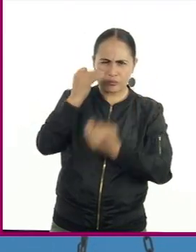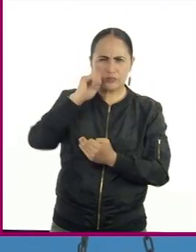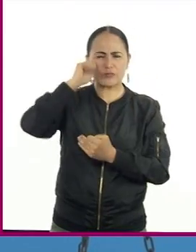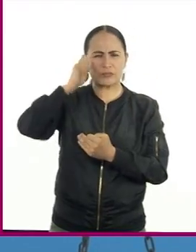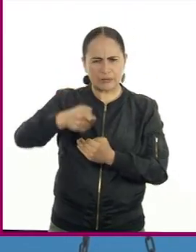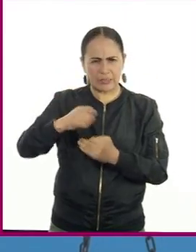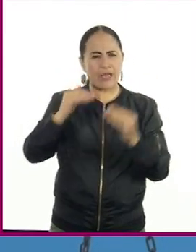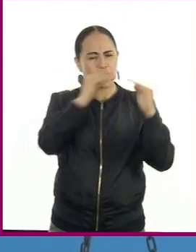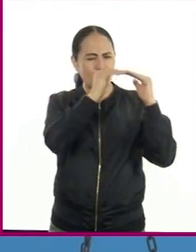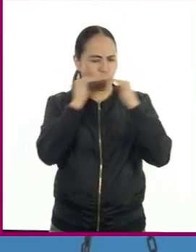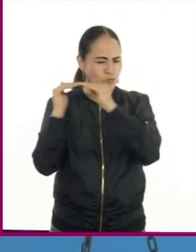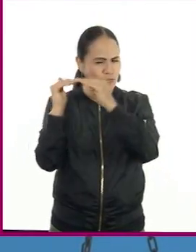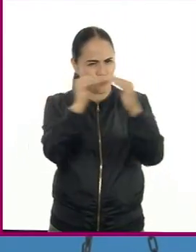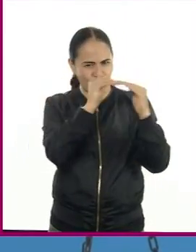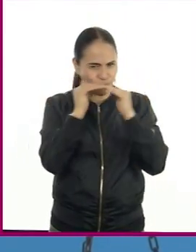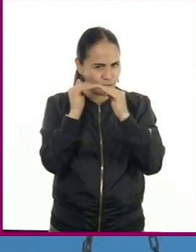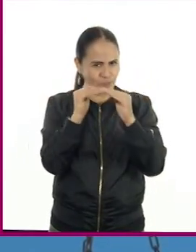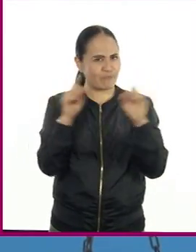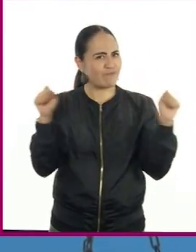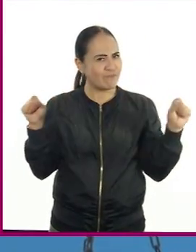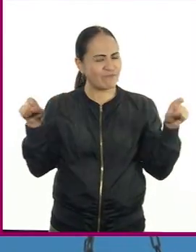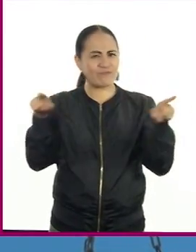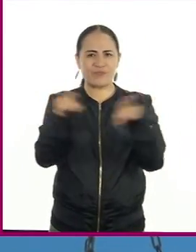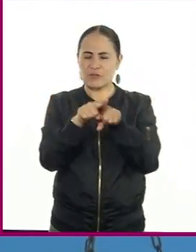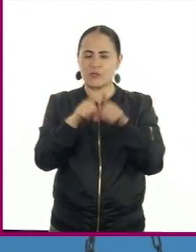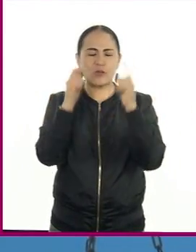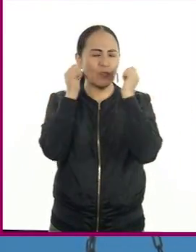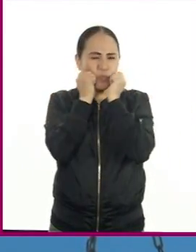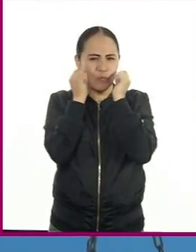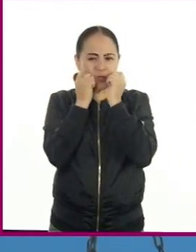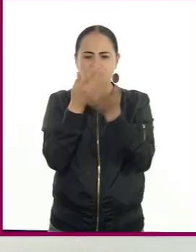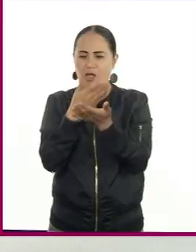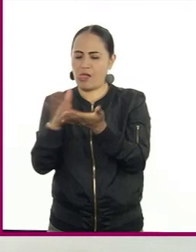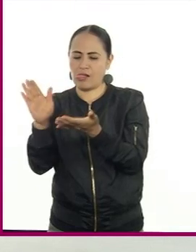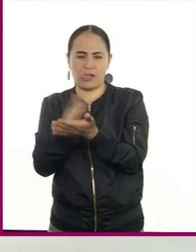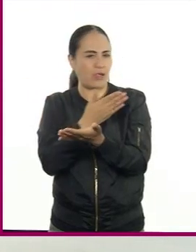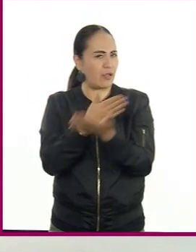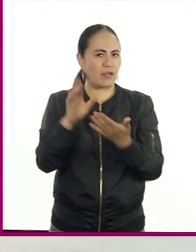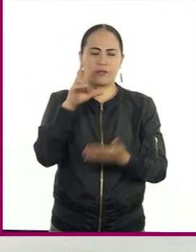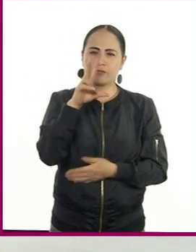a todas y todos por igual, sin distinción alguna.